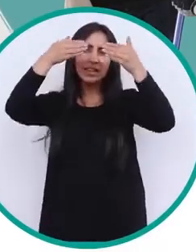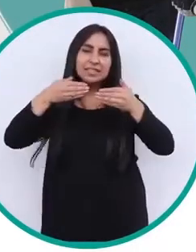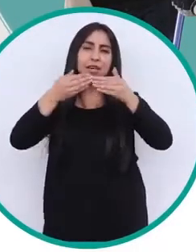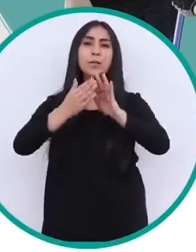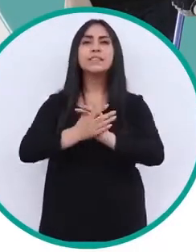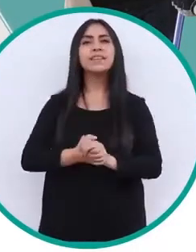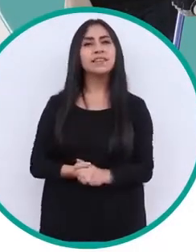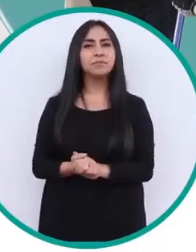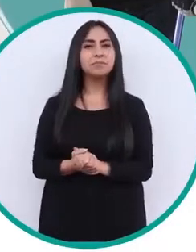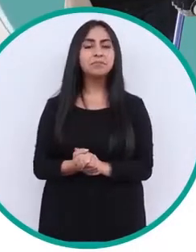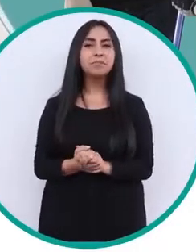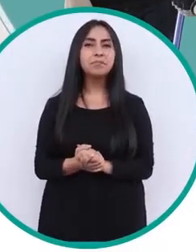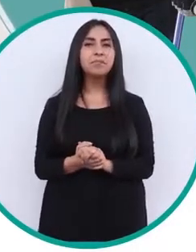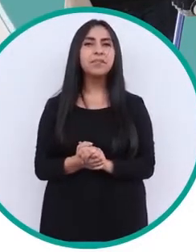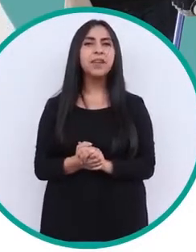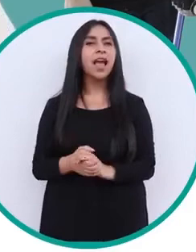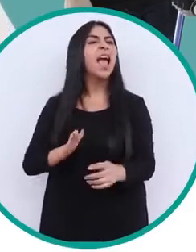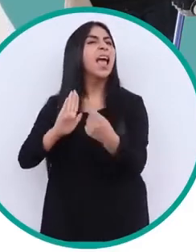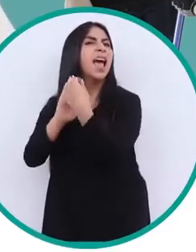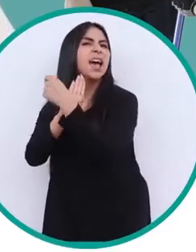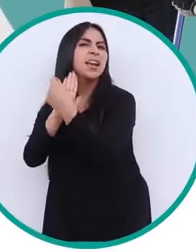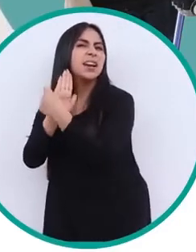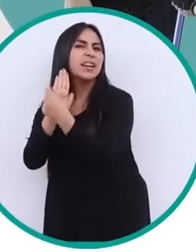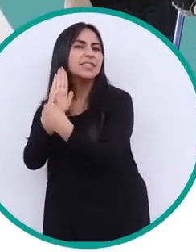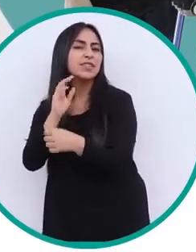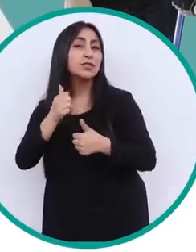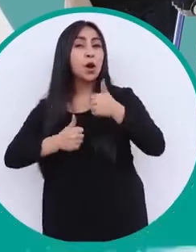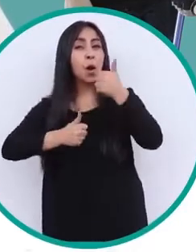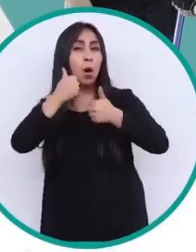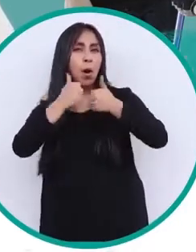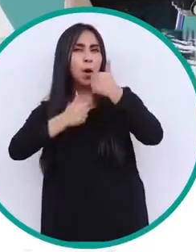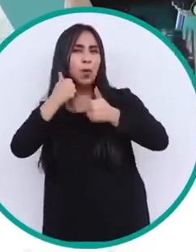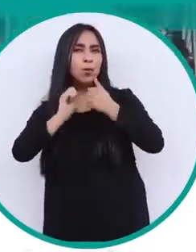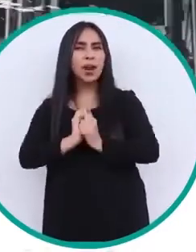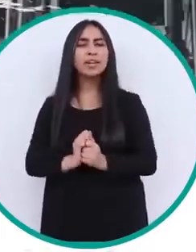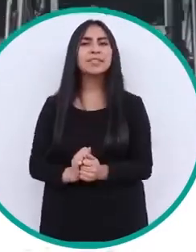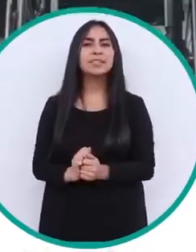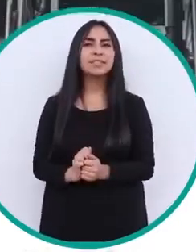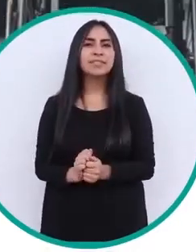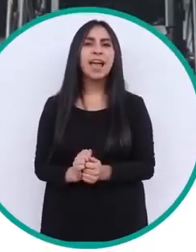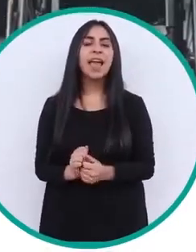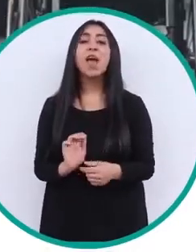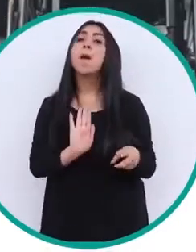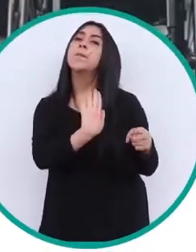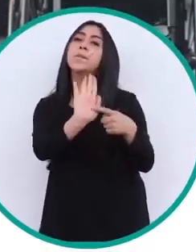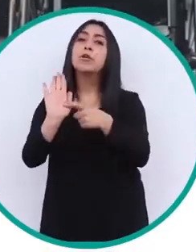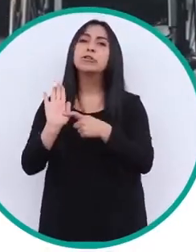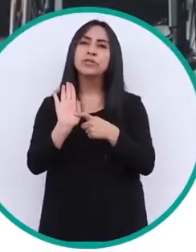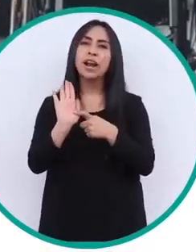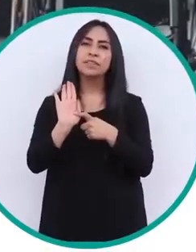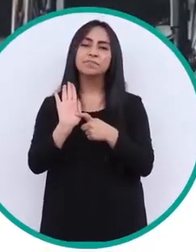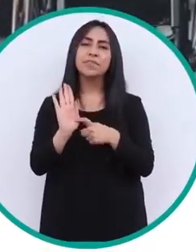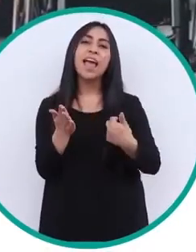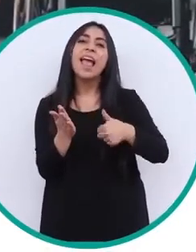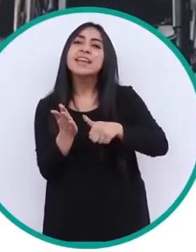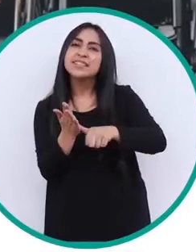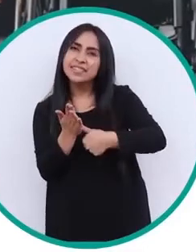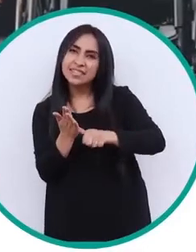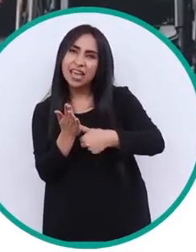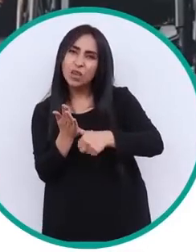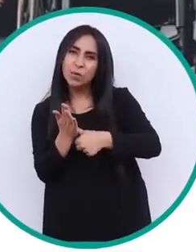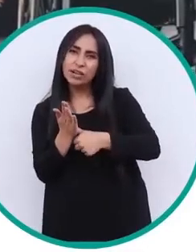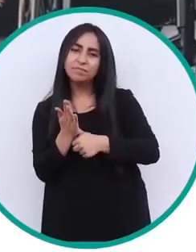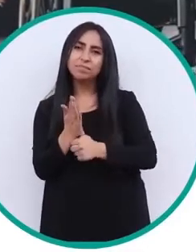ubicado en el barrio Villa Paola, en la calle 12, número 23A08. Requisitos: presentar cédula de ciudadanía